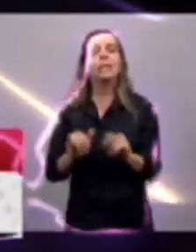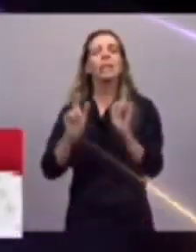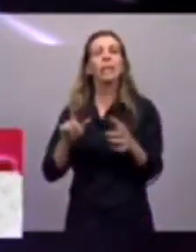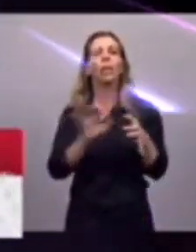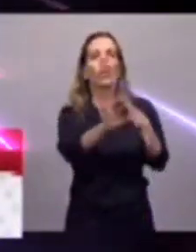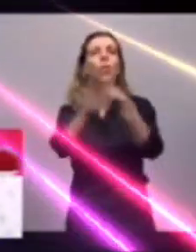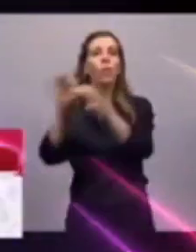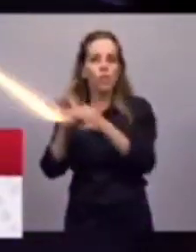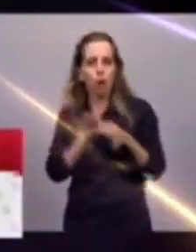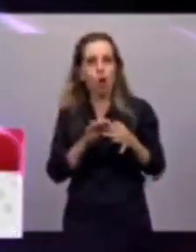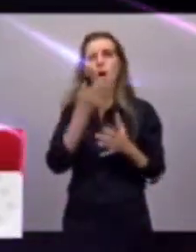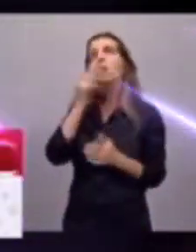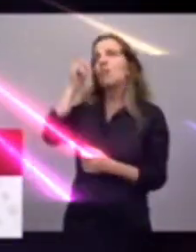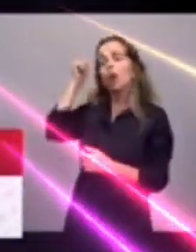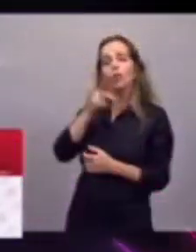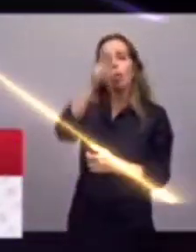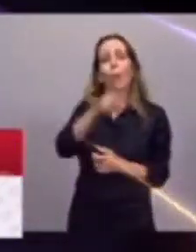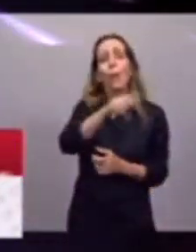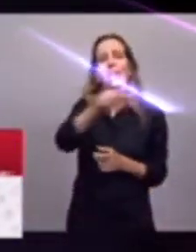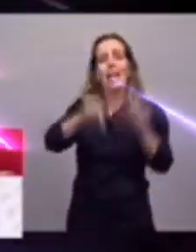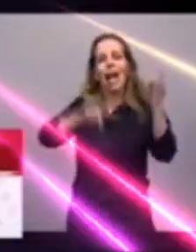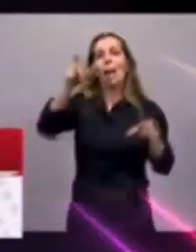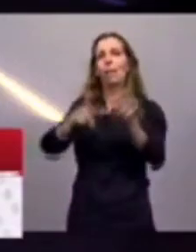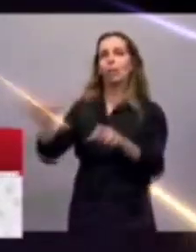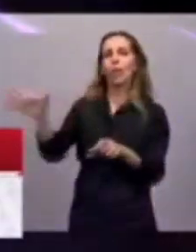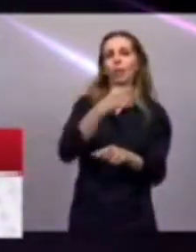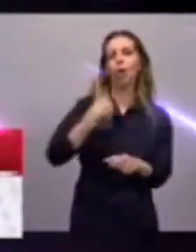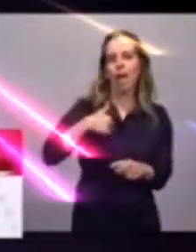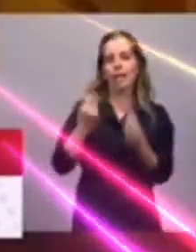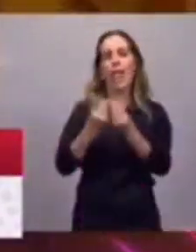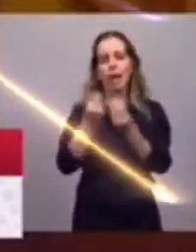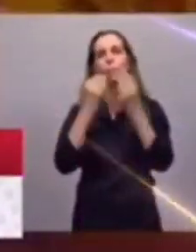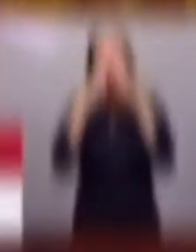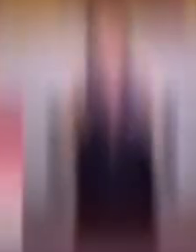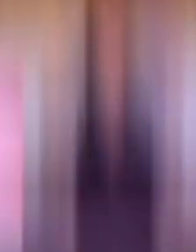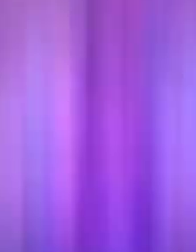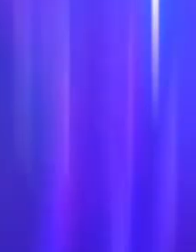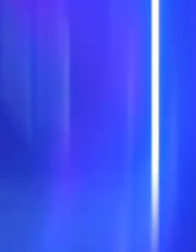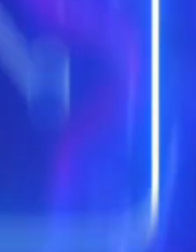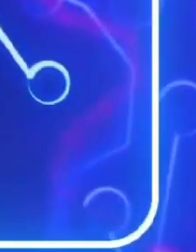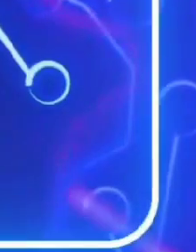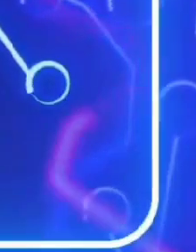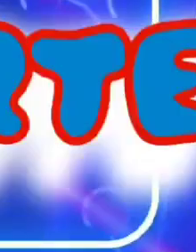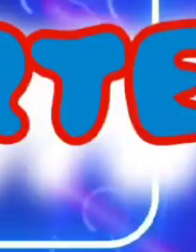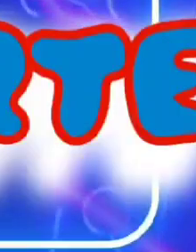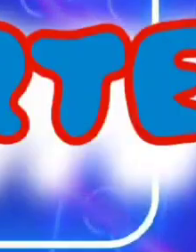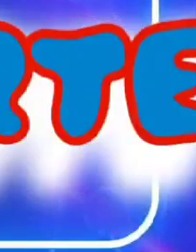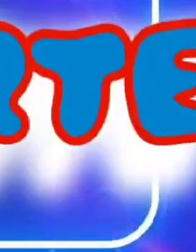unión. Dios bendiga a todos los argentinos. Muchas gracias. Muy bien,